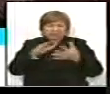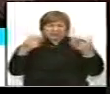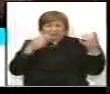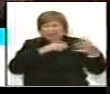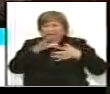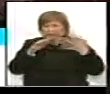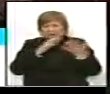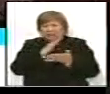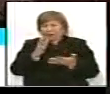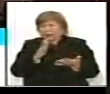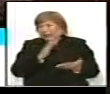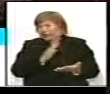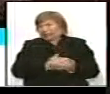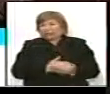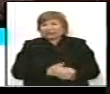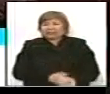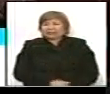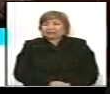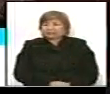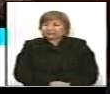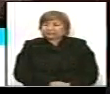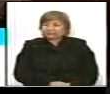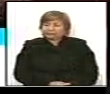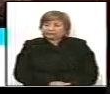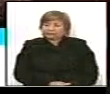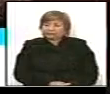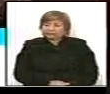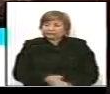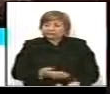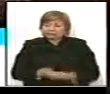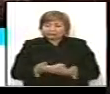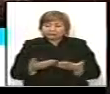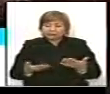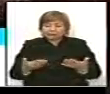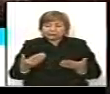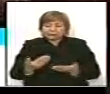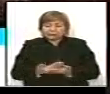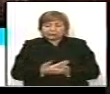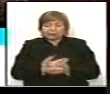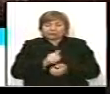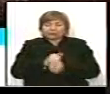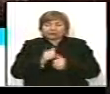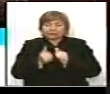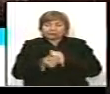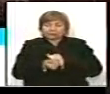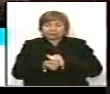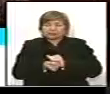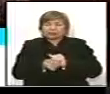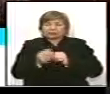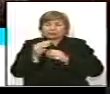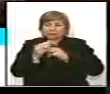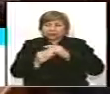sin los problemas, sin... Pero piensen en algo que cambia el mundo.